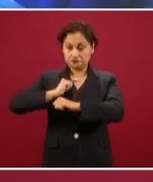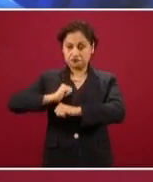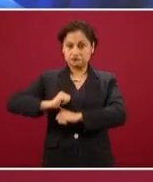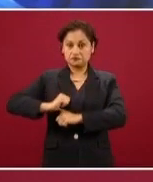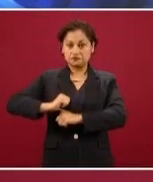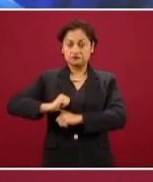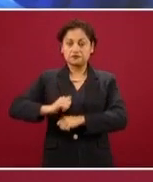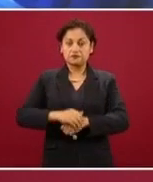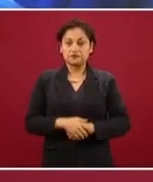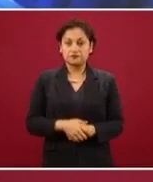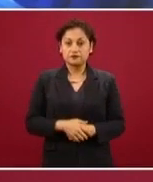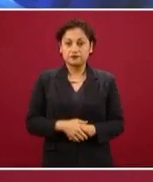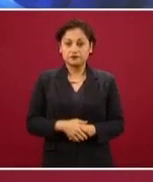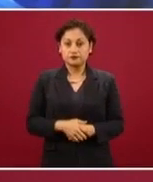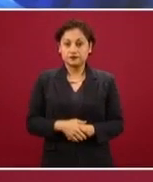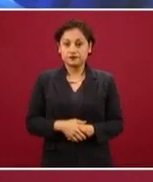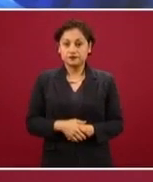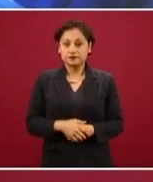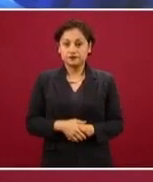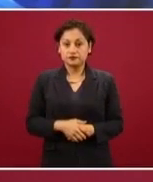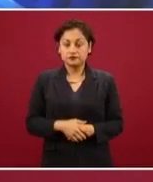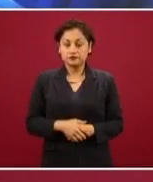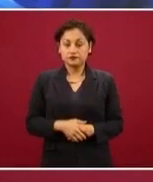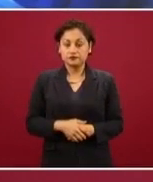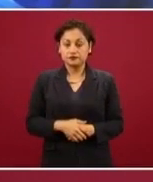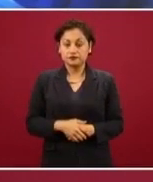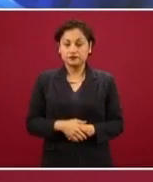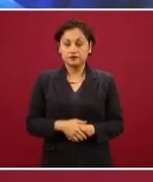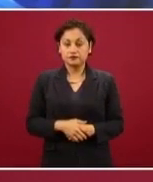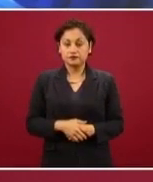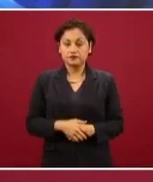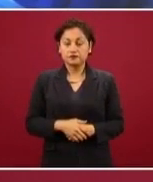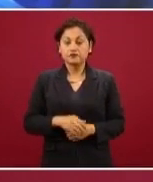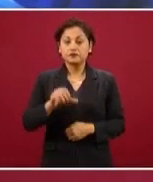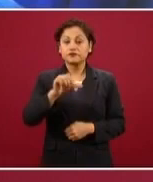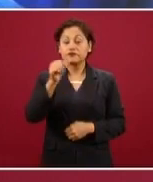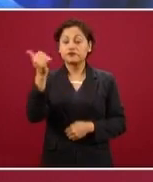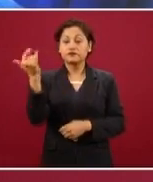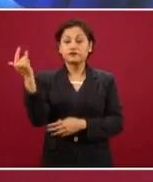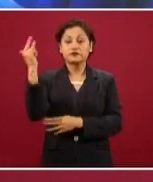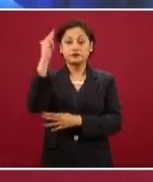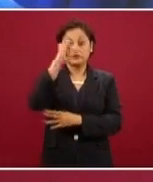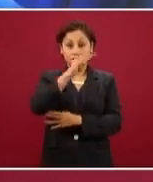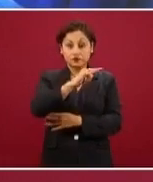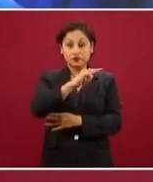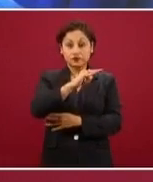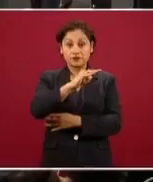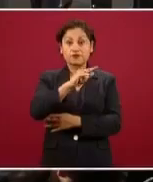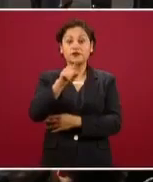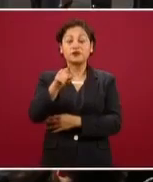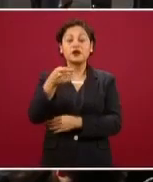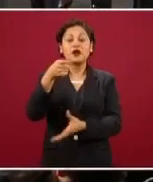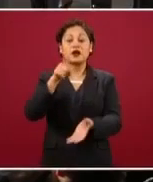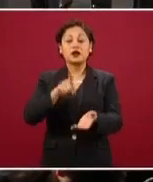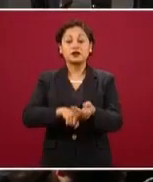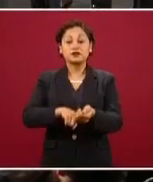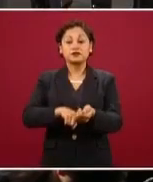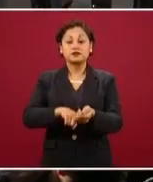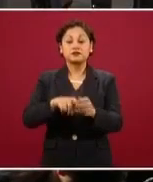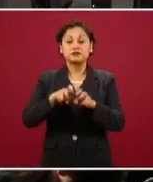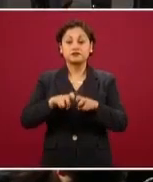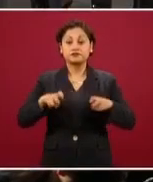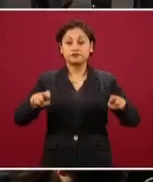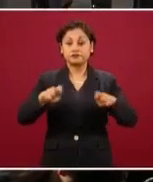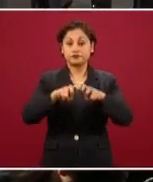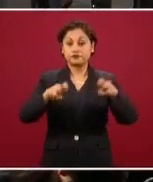otro avión de estos de la Fuerza Aérea es el que toma la foto. A